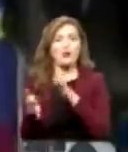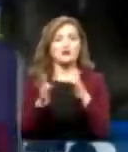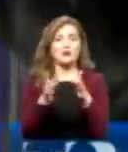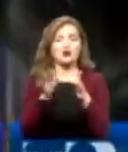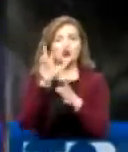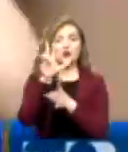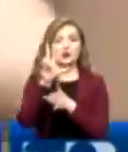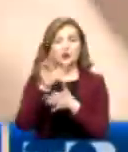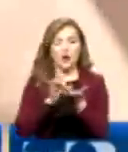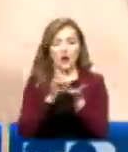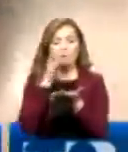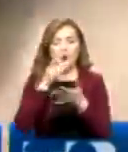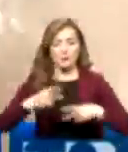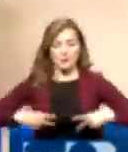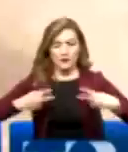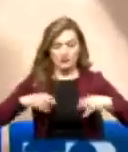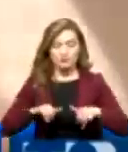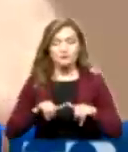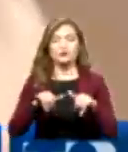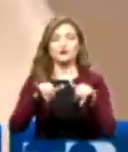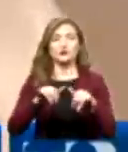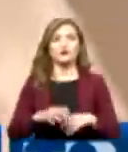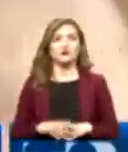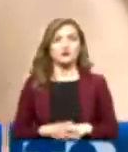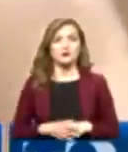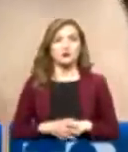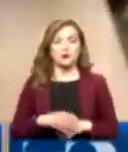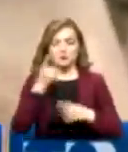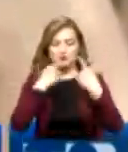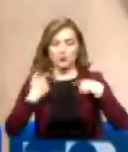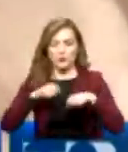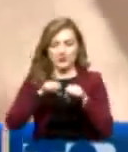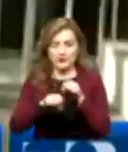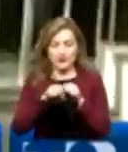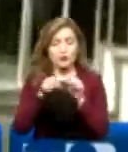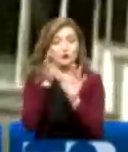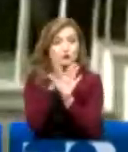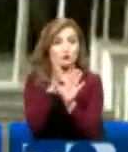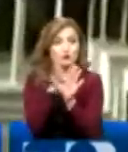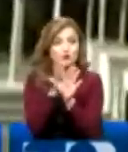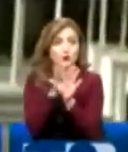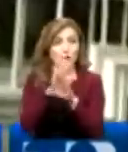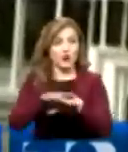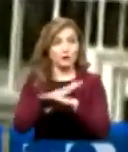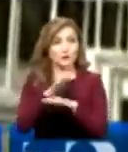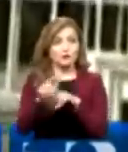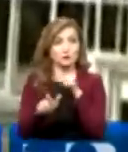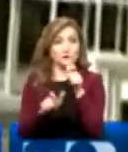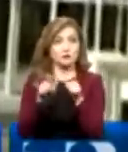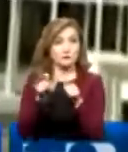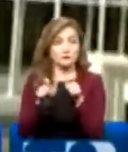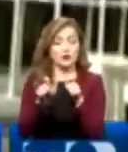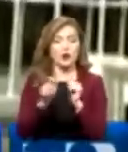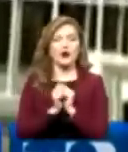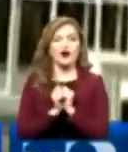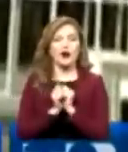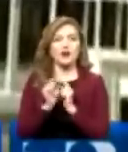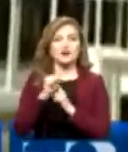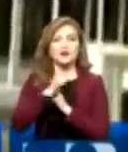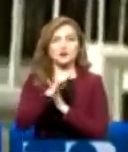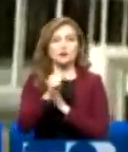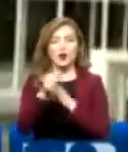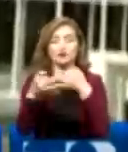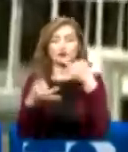seguir con su vida. Considera que aparte de las lesiones físicas y psicológicas que les ocasionaron los sujetos, el sistema judicial le